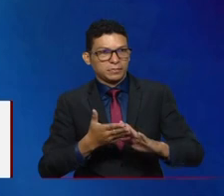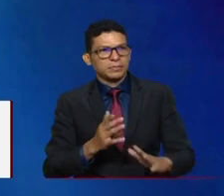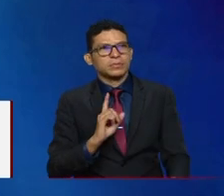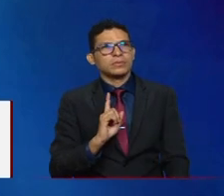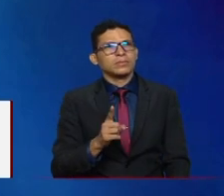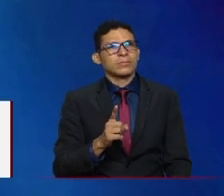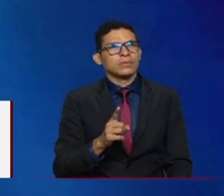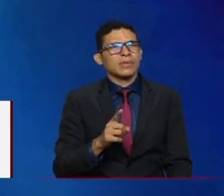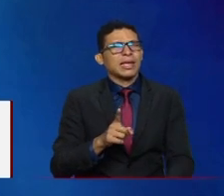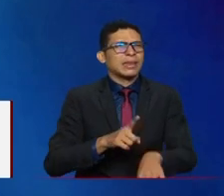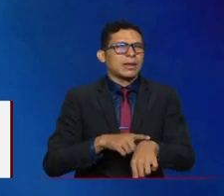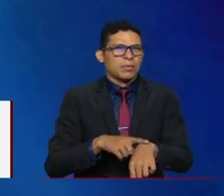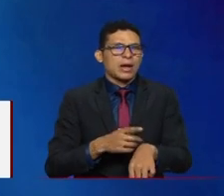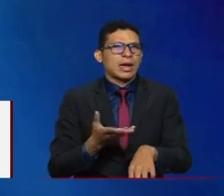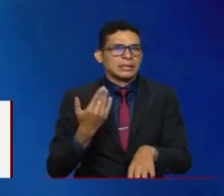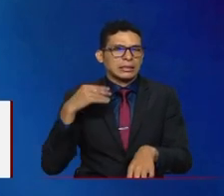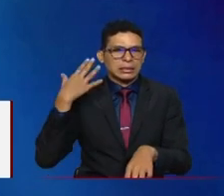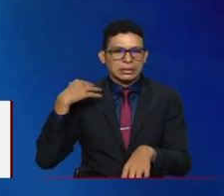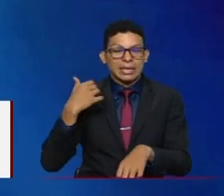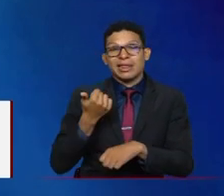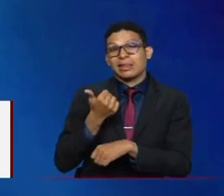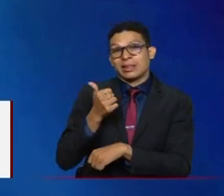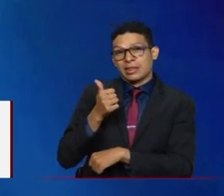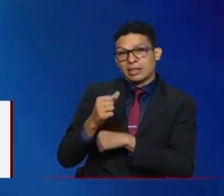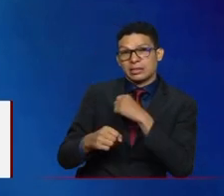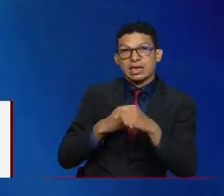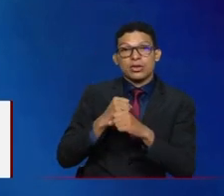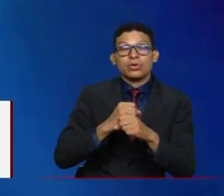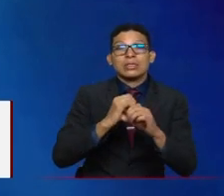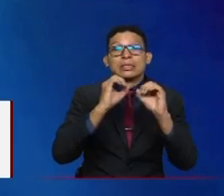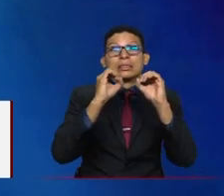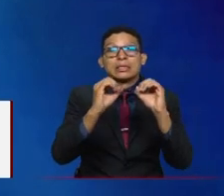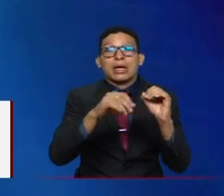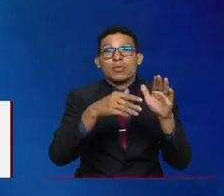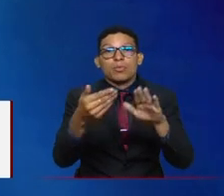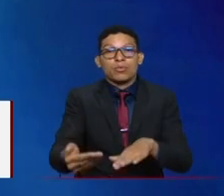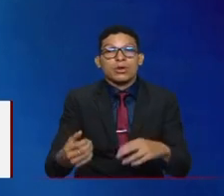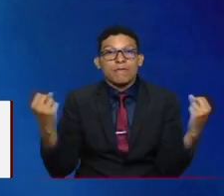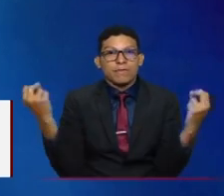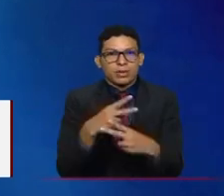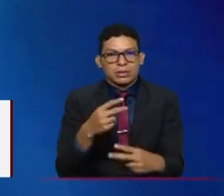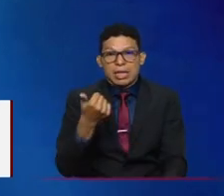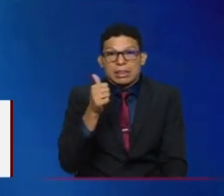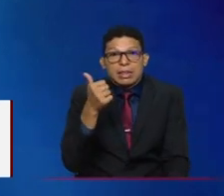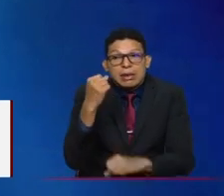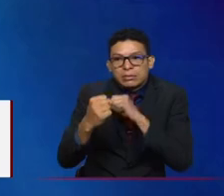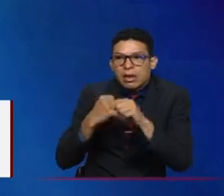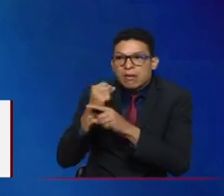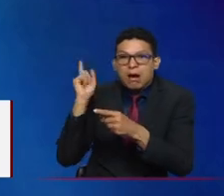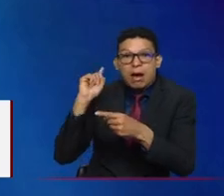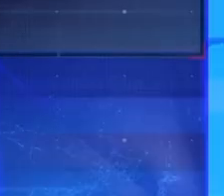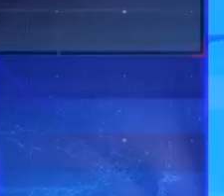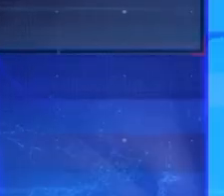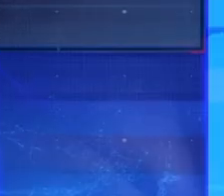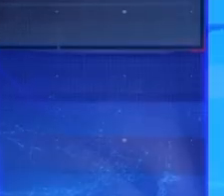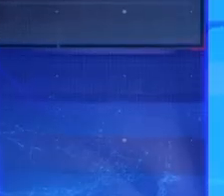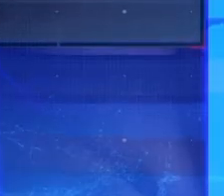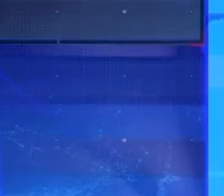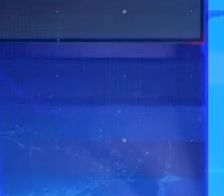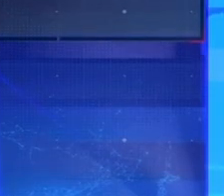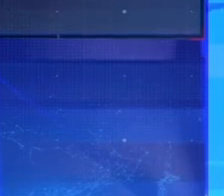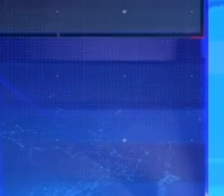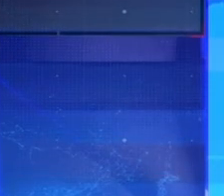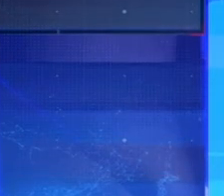Hubo un tiempo que 10 años cero muertes violentas en 10 años eso es mucho que qué decir